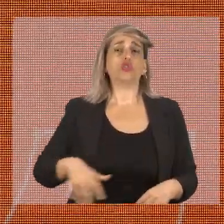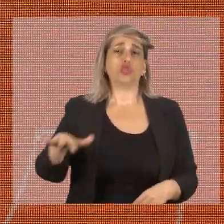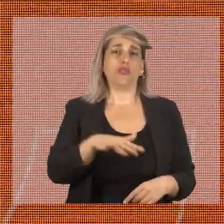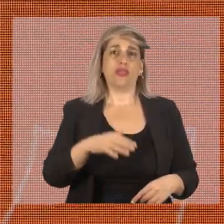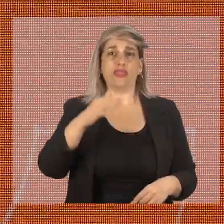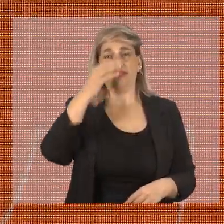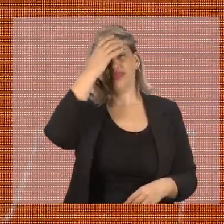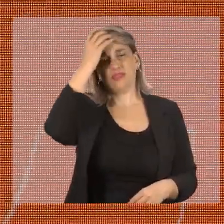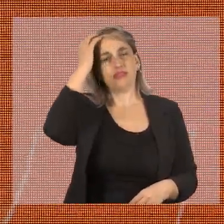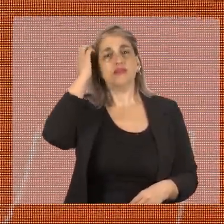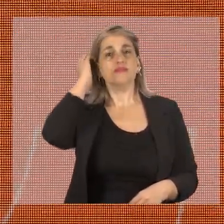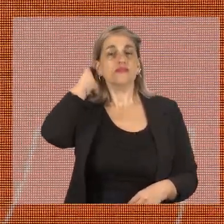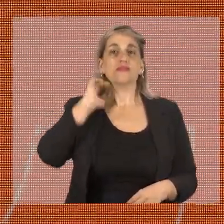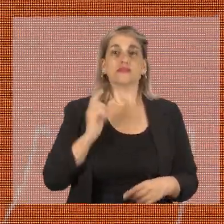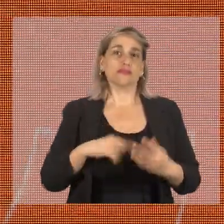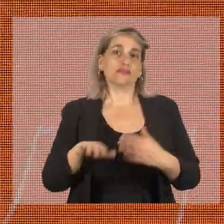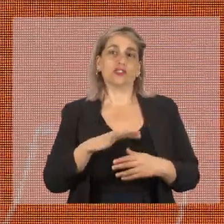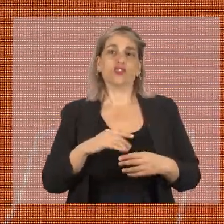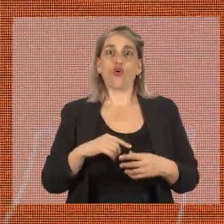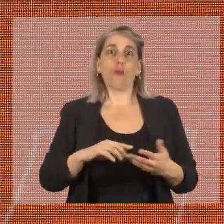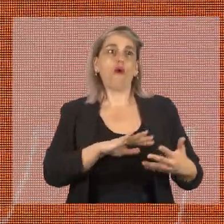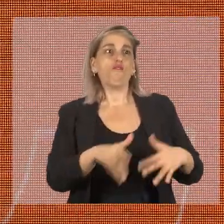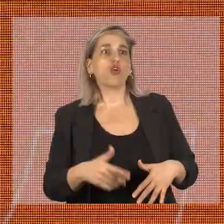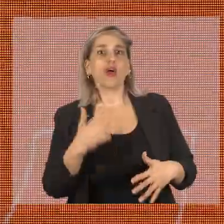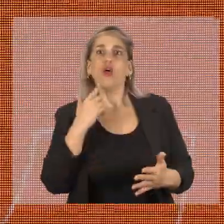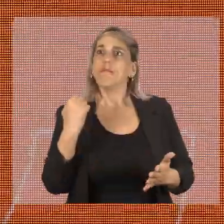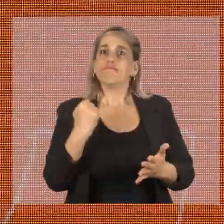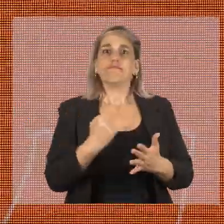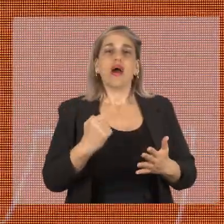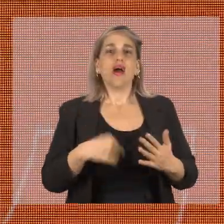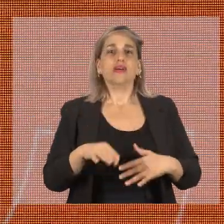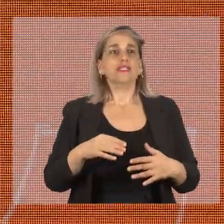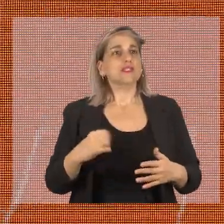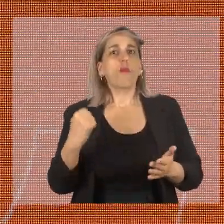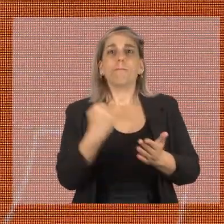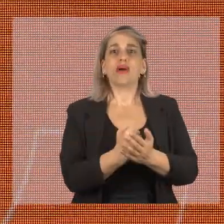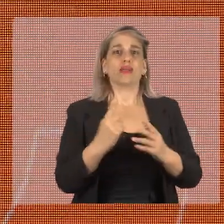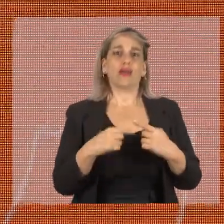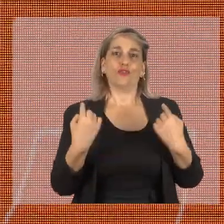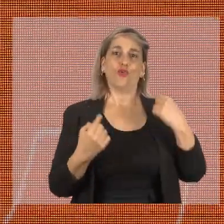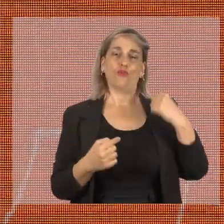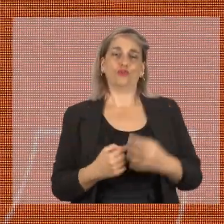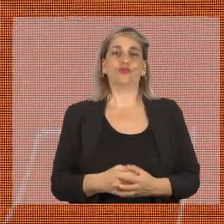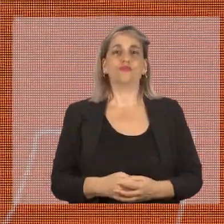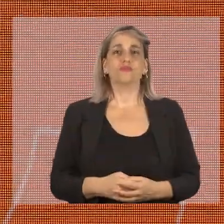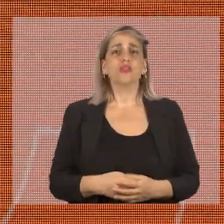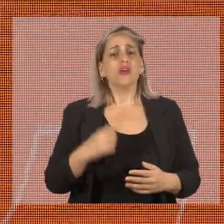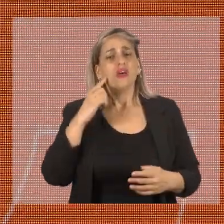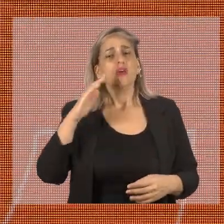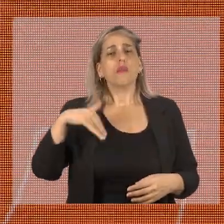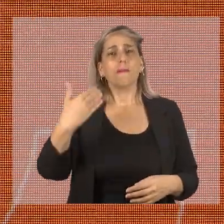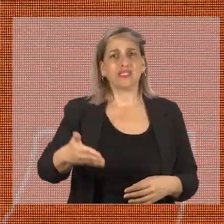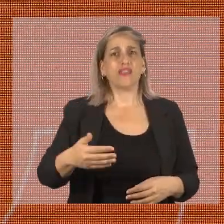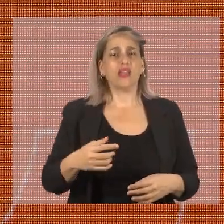como sociedad, ¿no? Es algo que quedó impregnado en el imaginario, en la conducta colectiva. Que